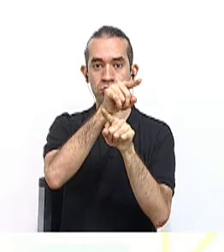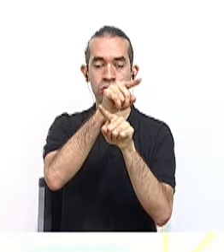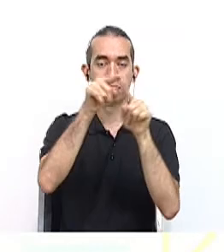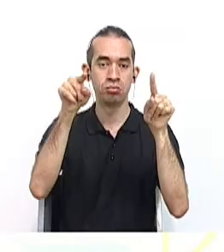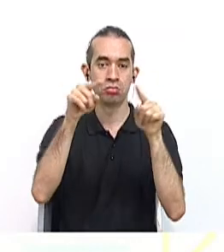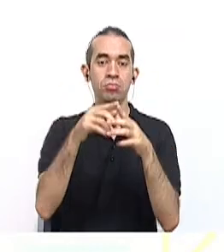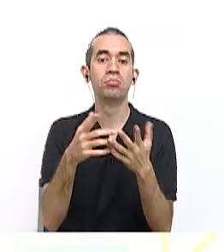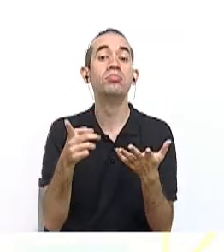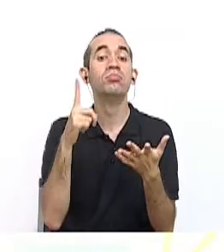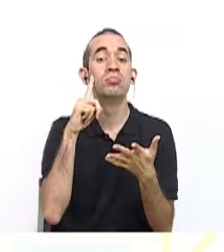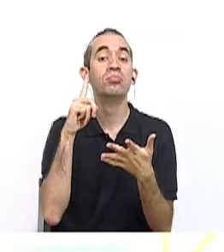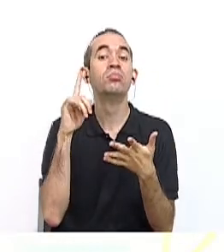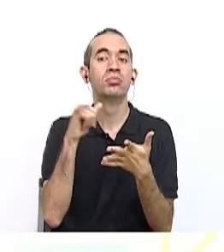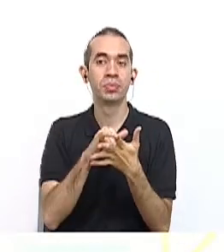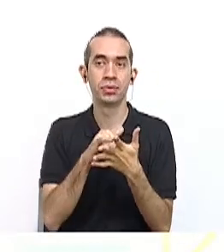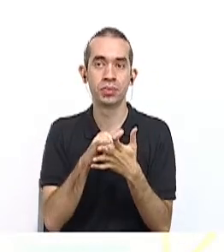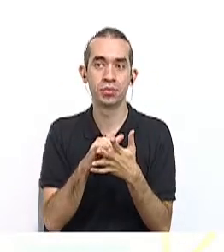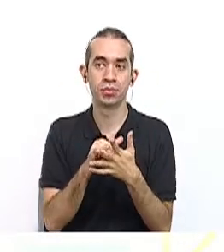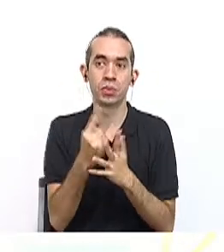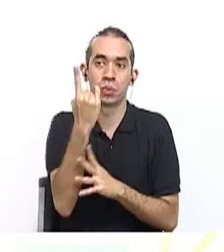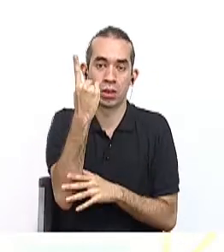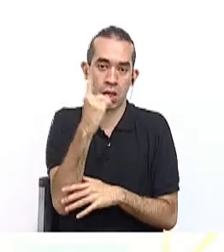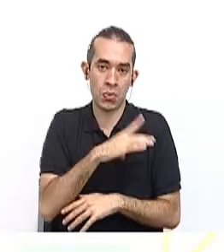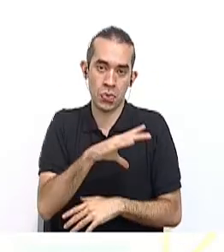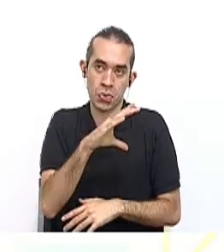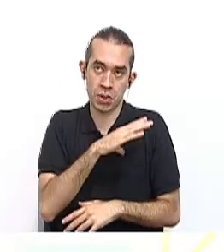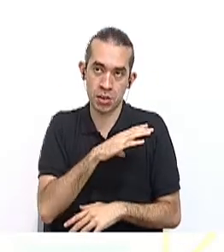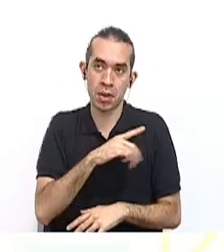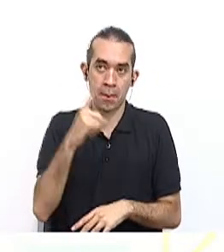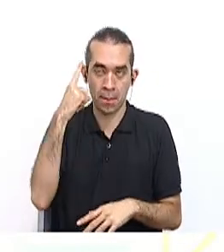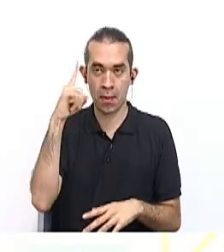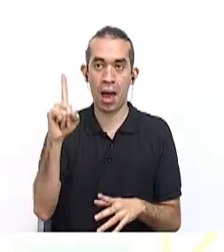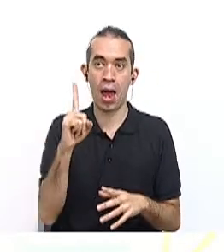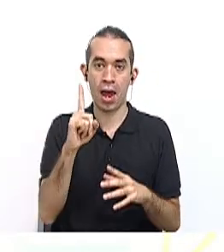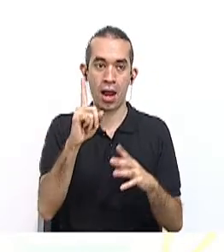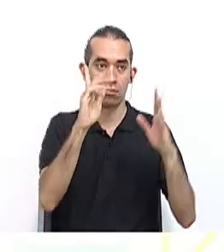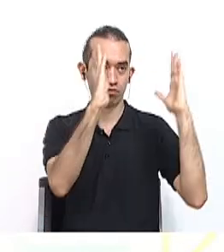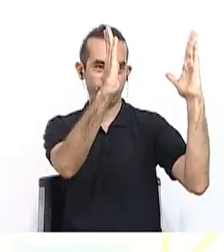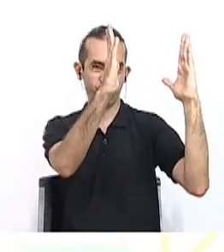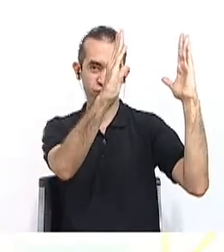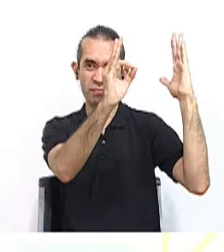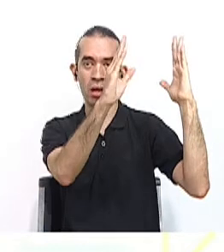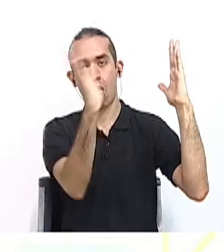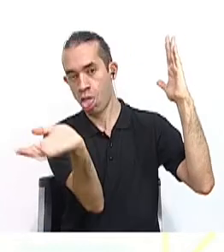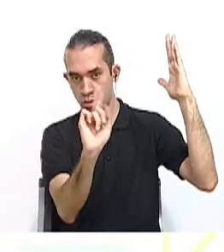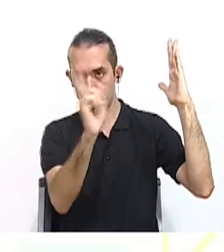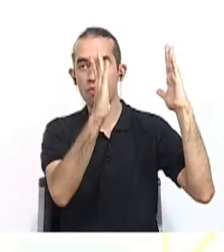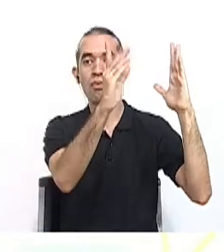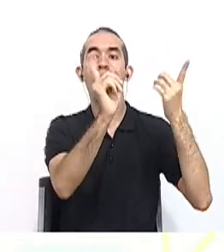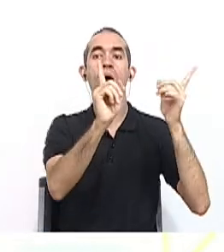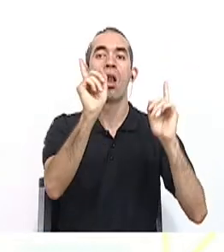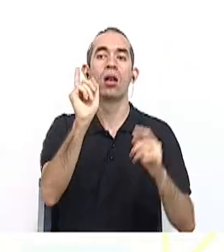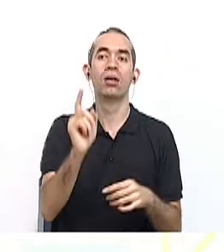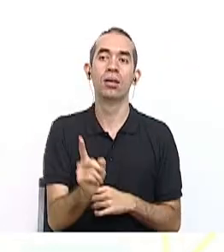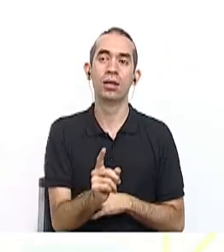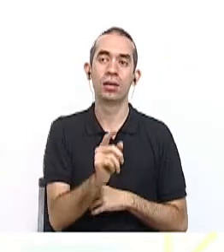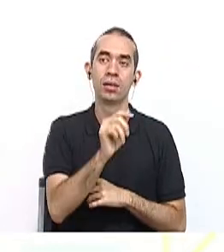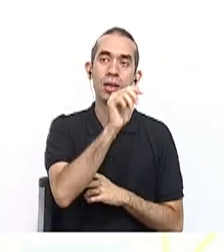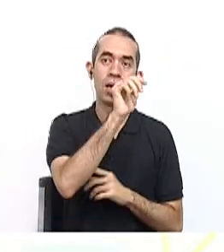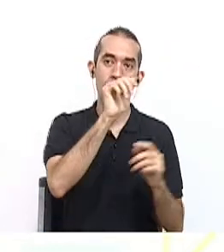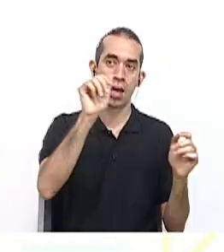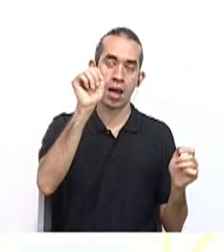por lo tanto, una de las condiciones para que ese tablero no se caiga es que el segmento